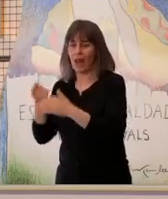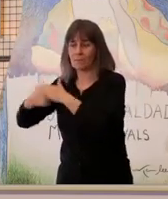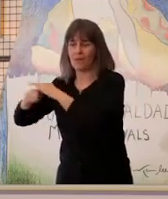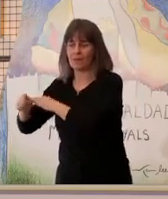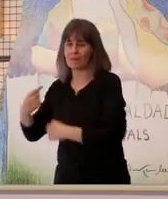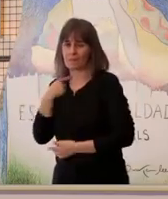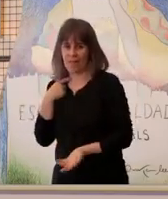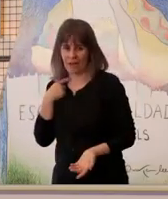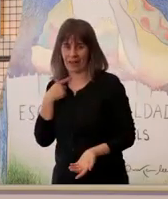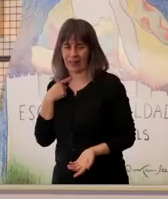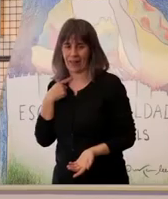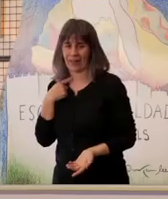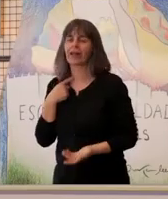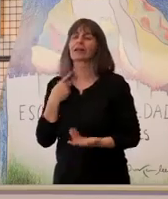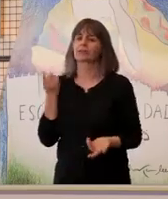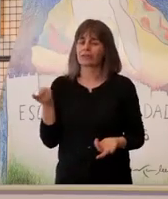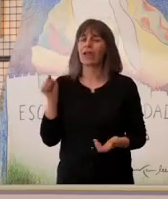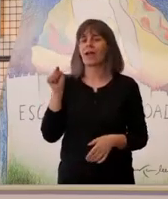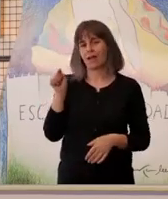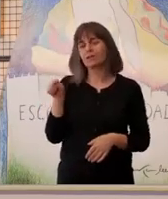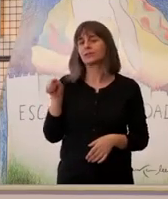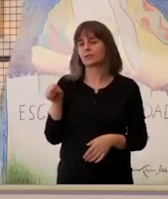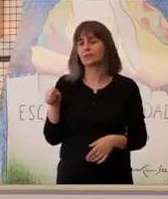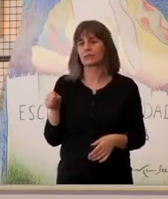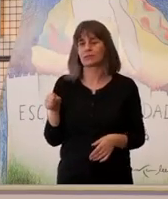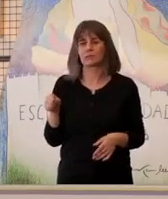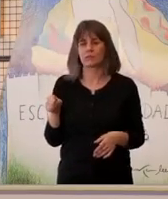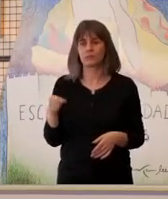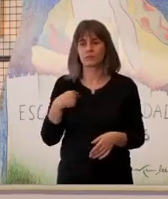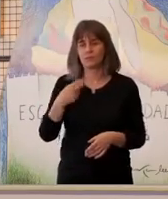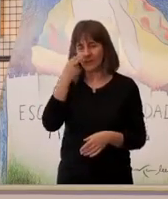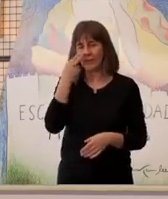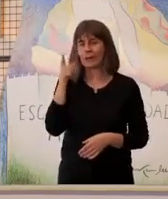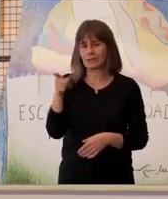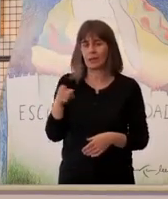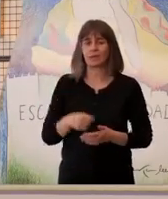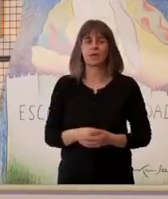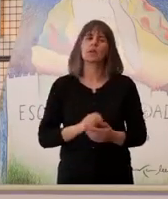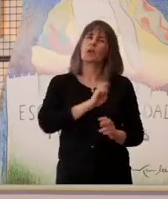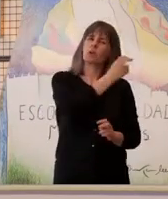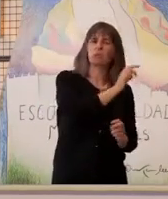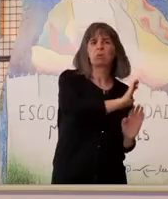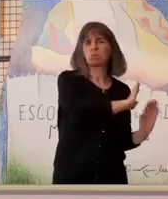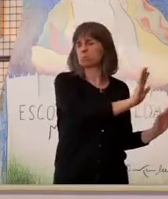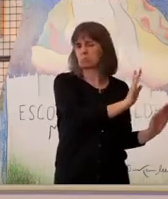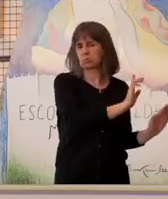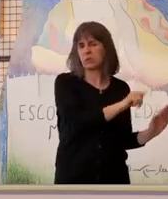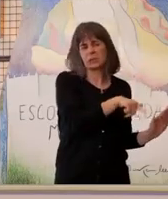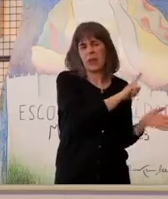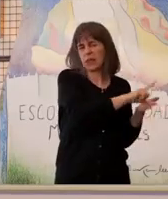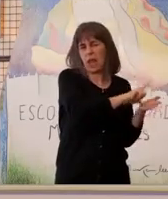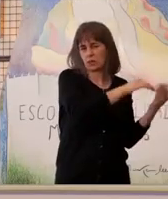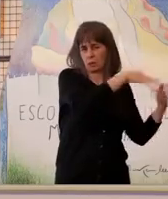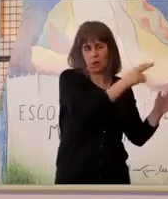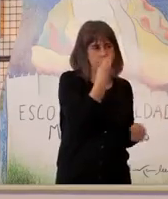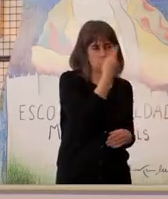por lo tanto eso eso me interesa lo otro es literatura eso me